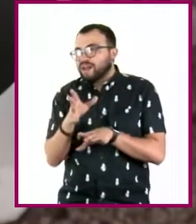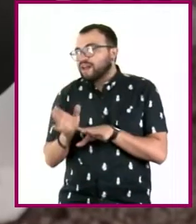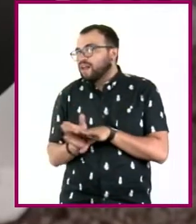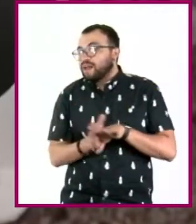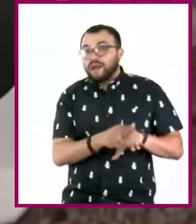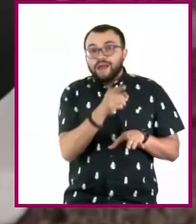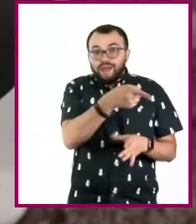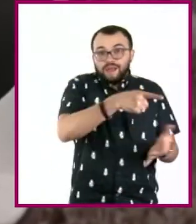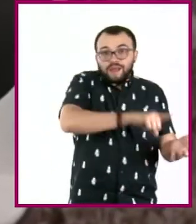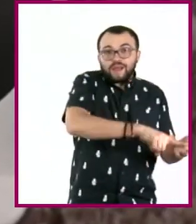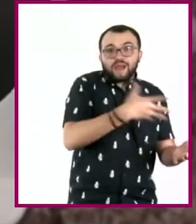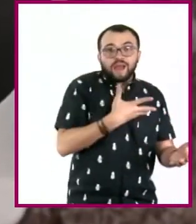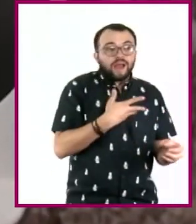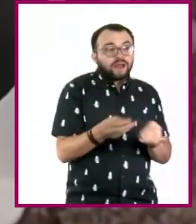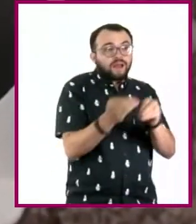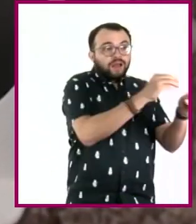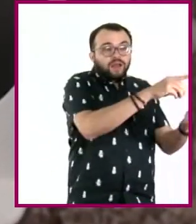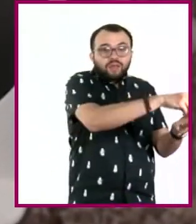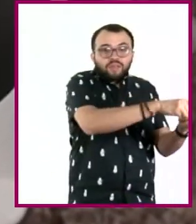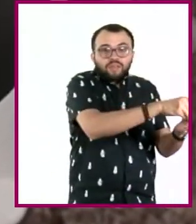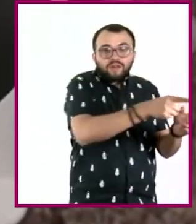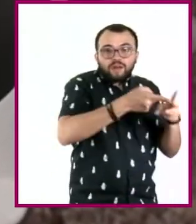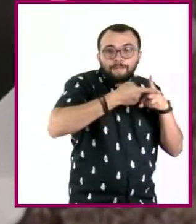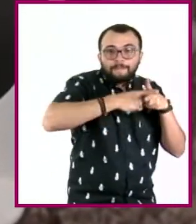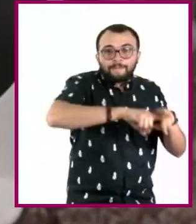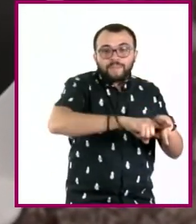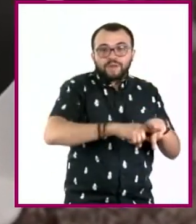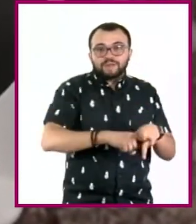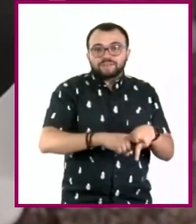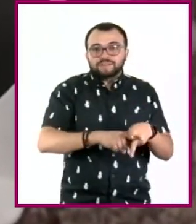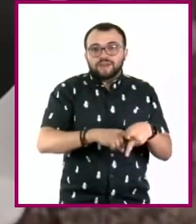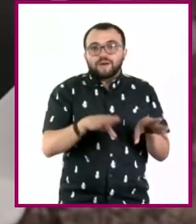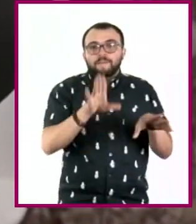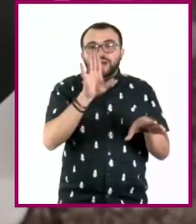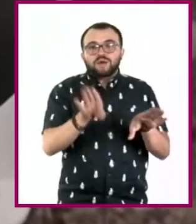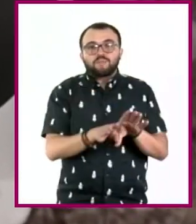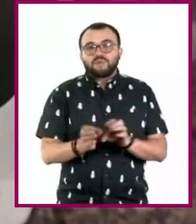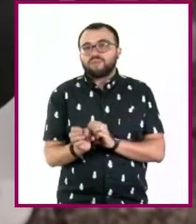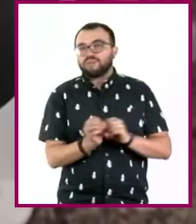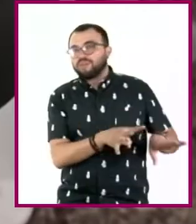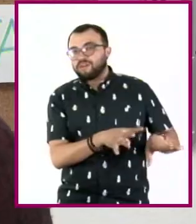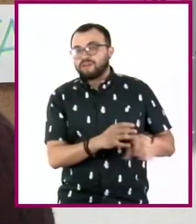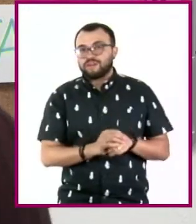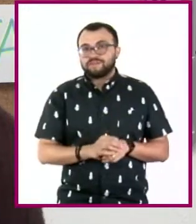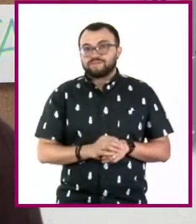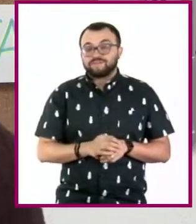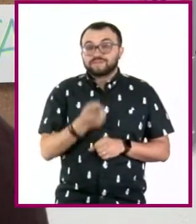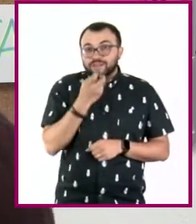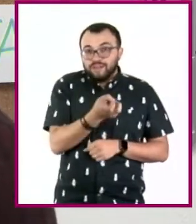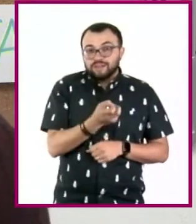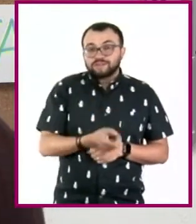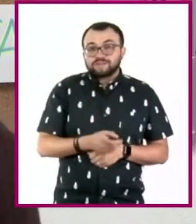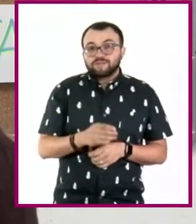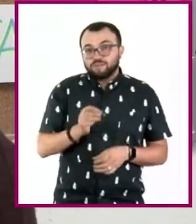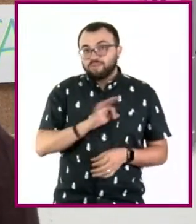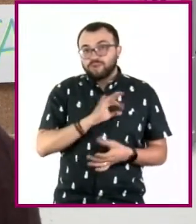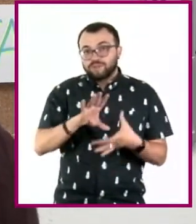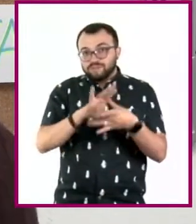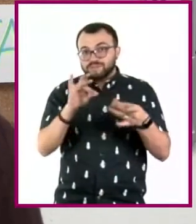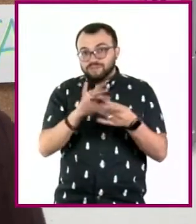la retórica, en el bando del delito, de los desechables. Y he ahí, posiblemente, una explicación de que